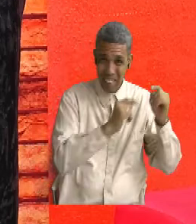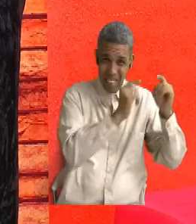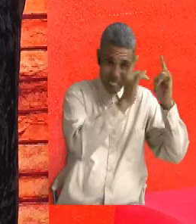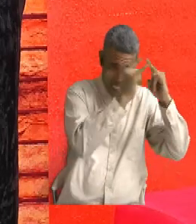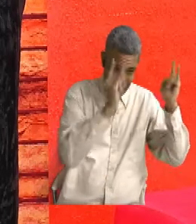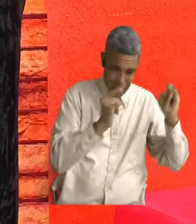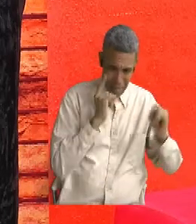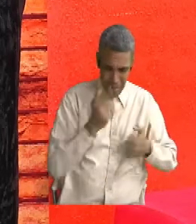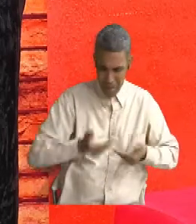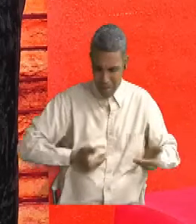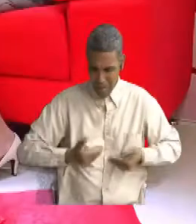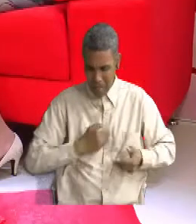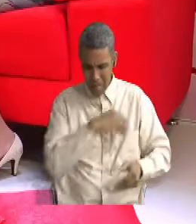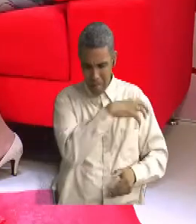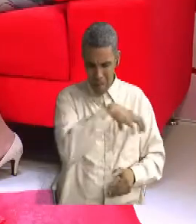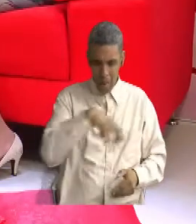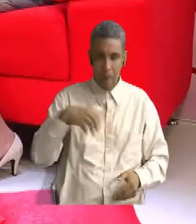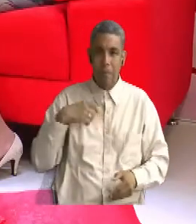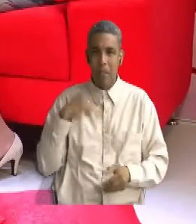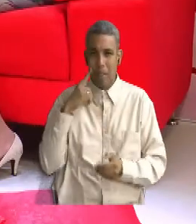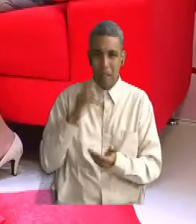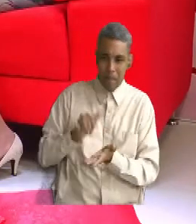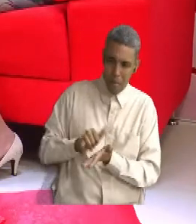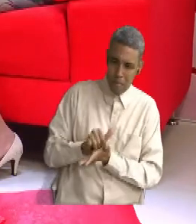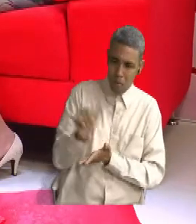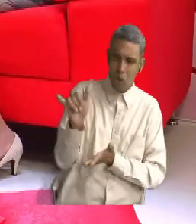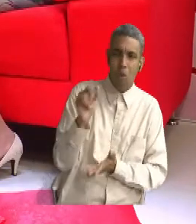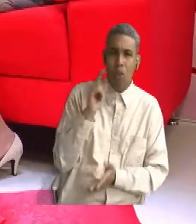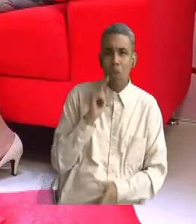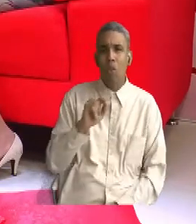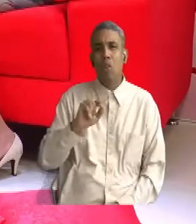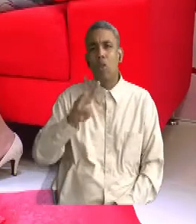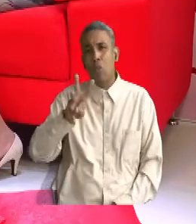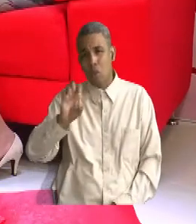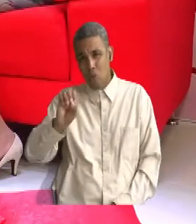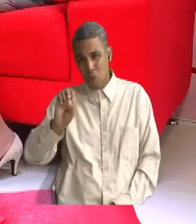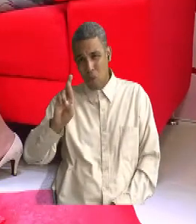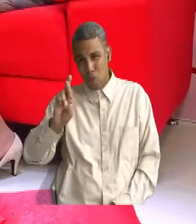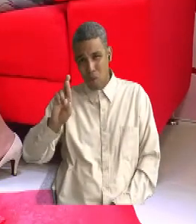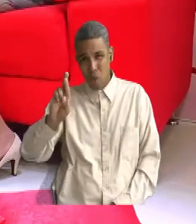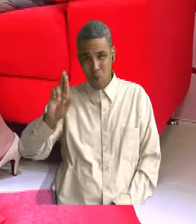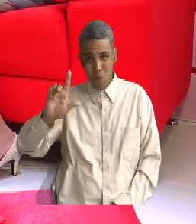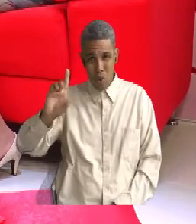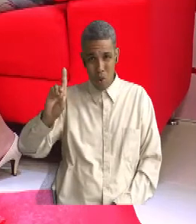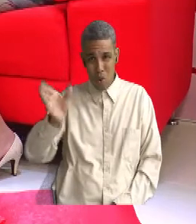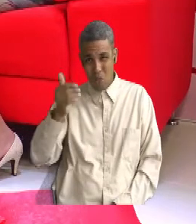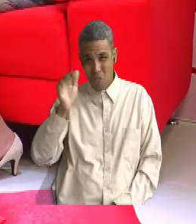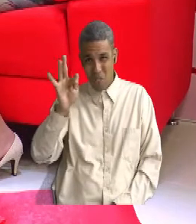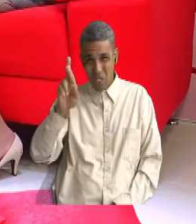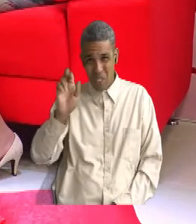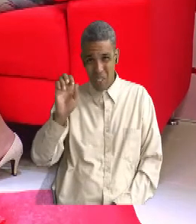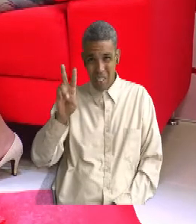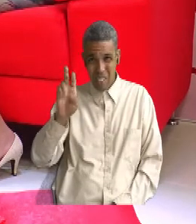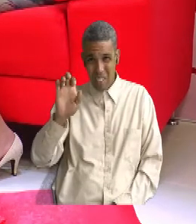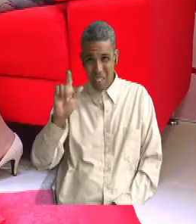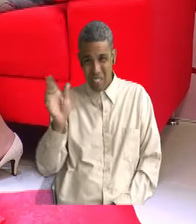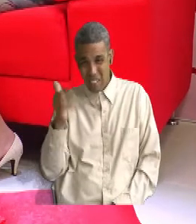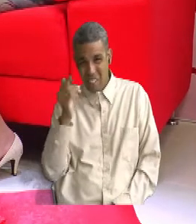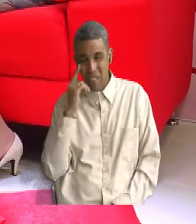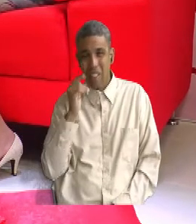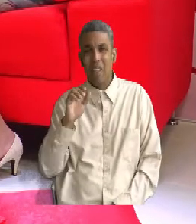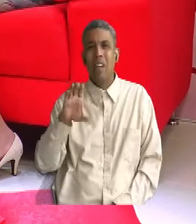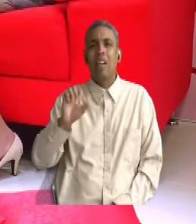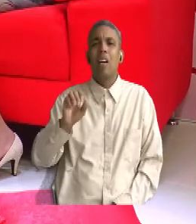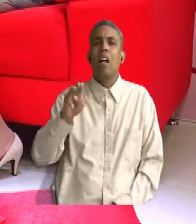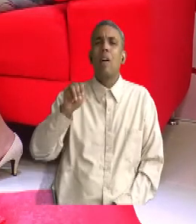La agencia de viajes es World Travel, también va a estar Kama Sutra, Jorge Silva, está